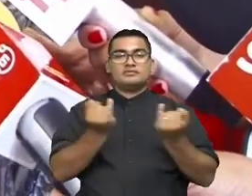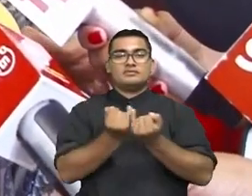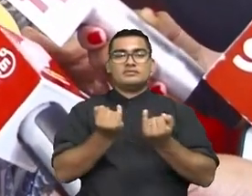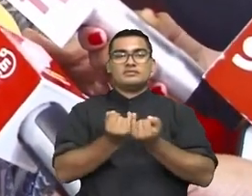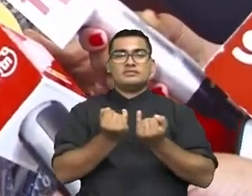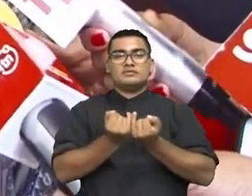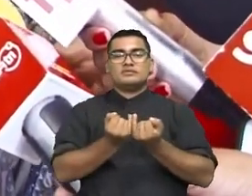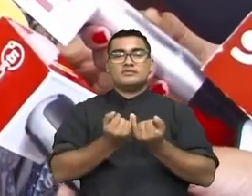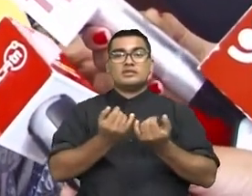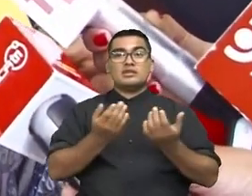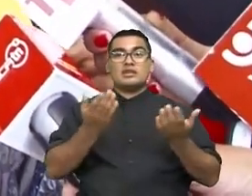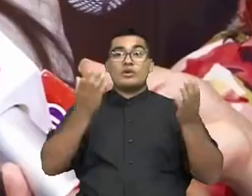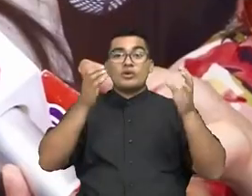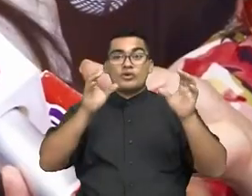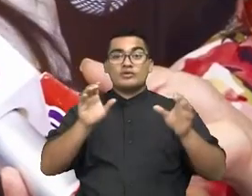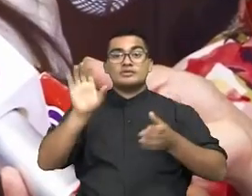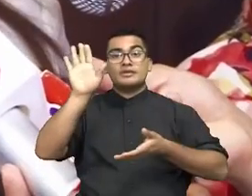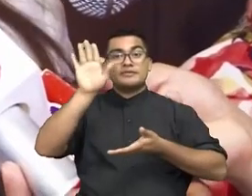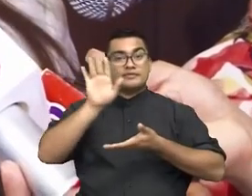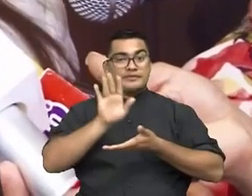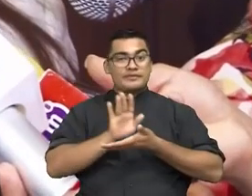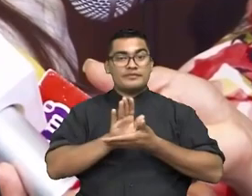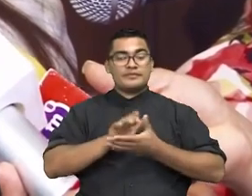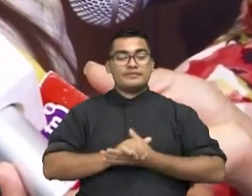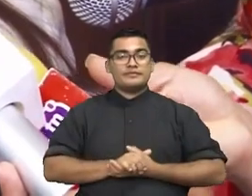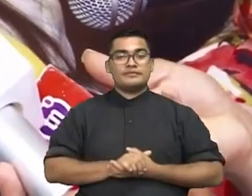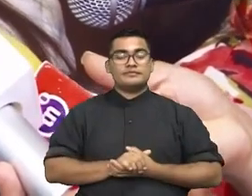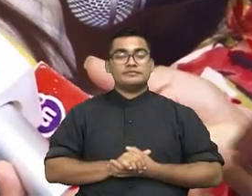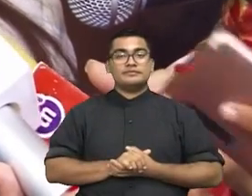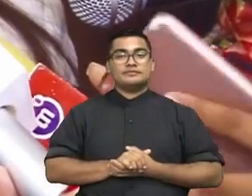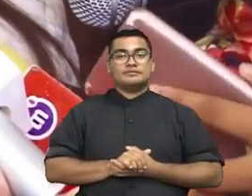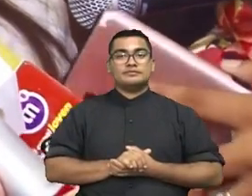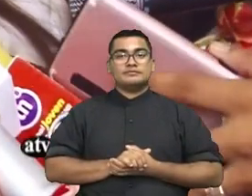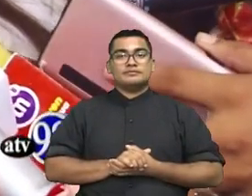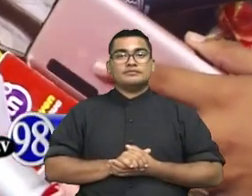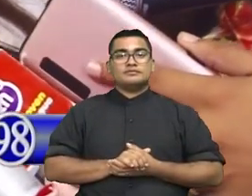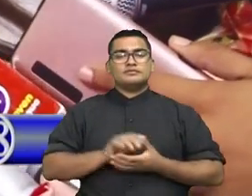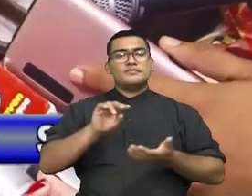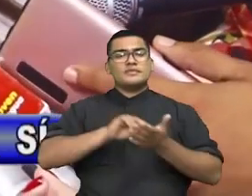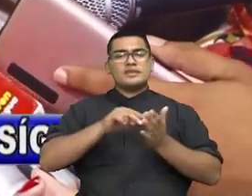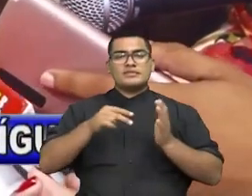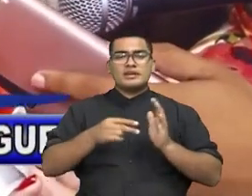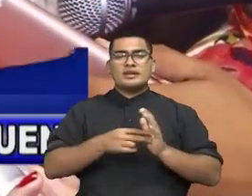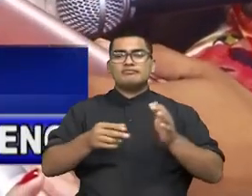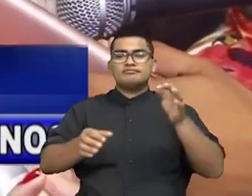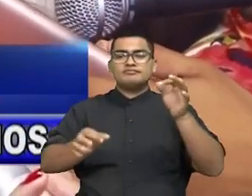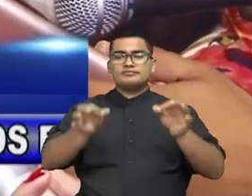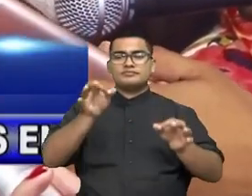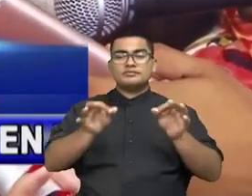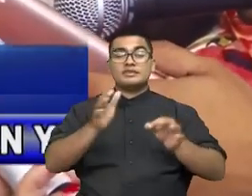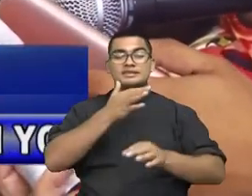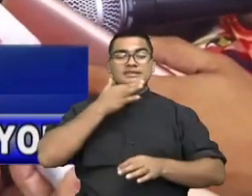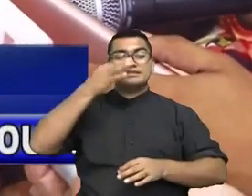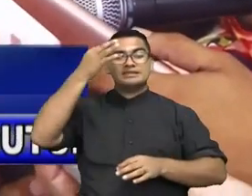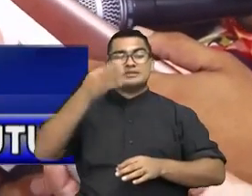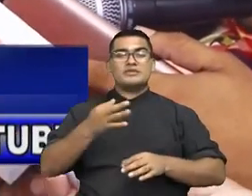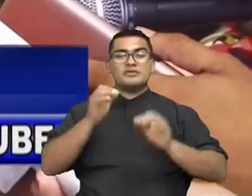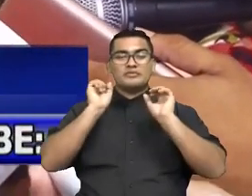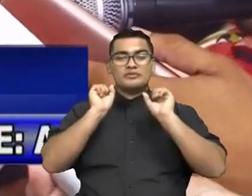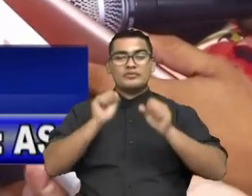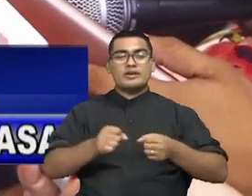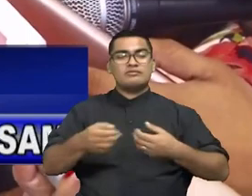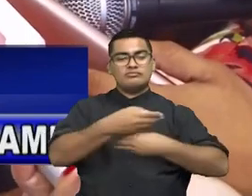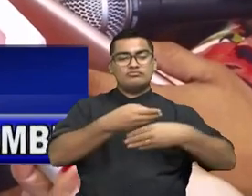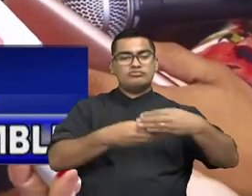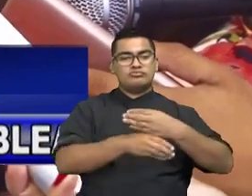por las cosas espirituales. Esto constituye realmente esa seguridad jurídica que a ellos les permita hacer las